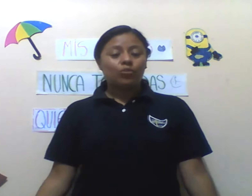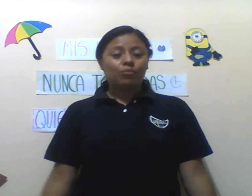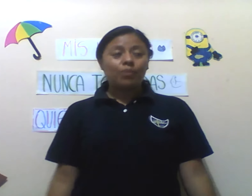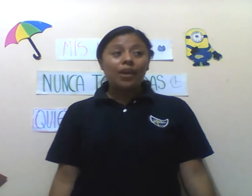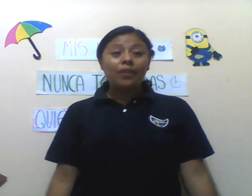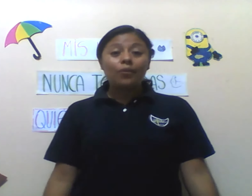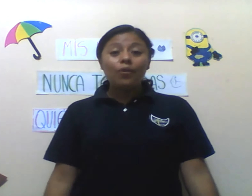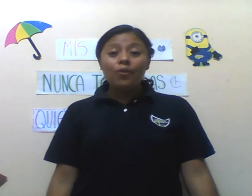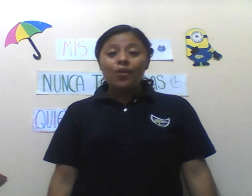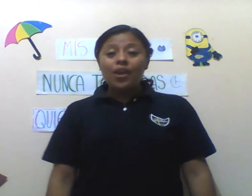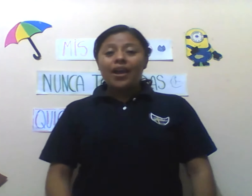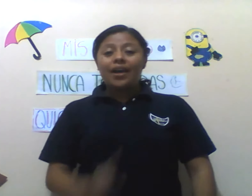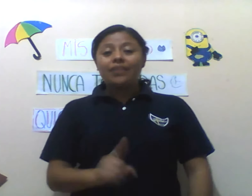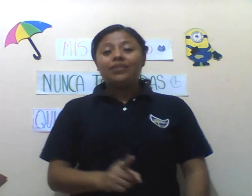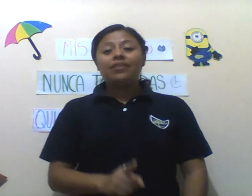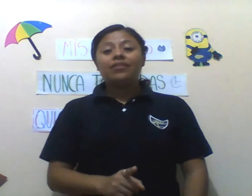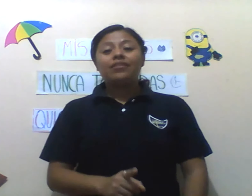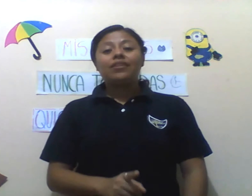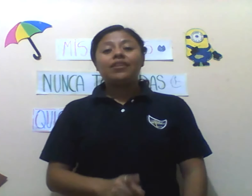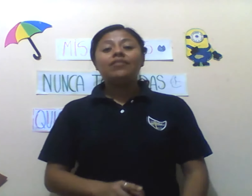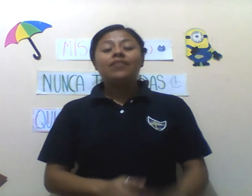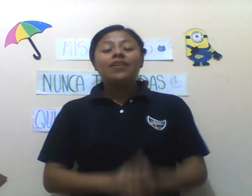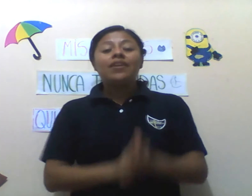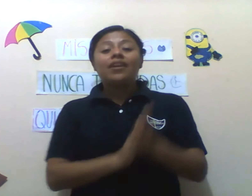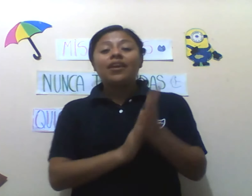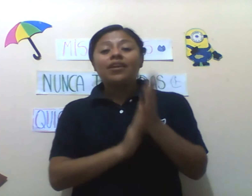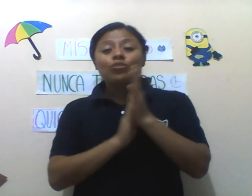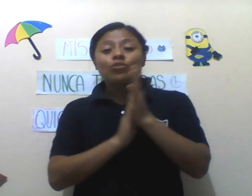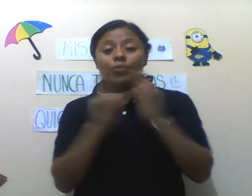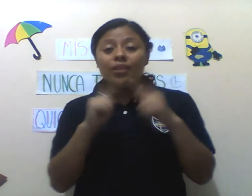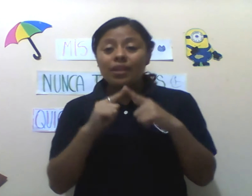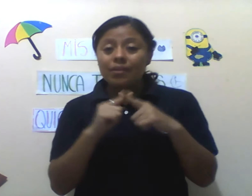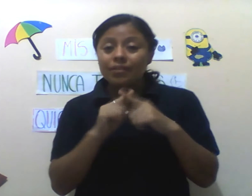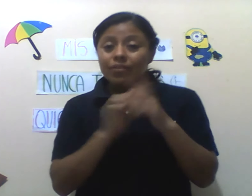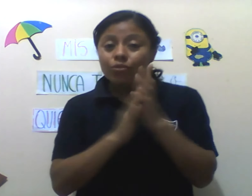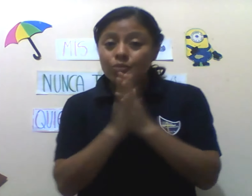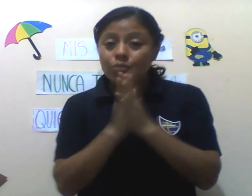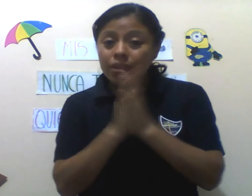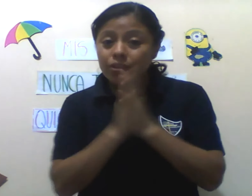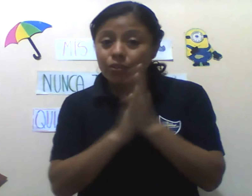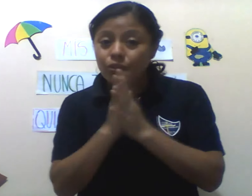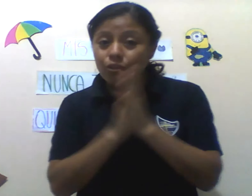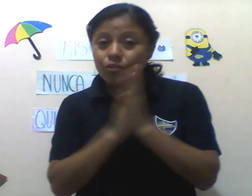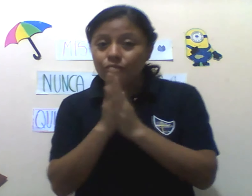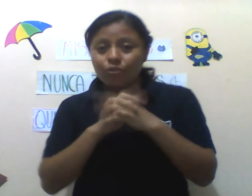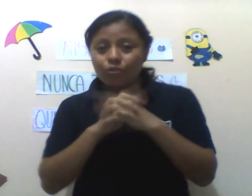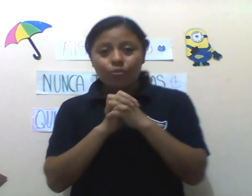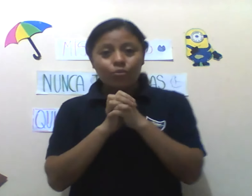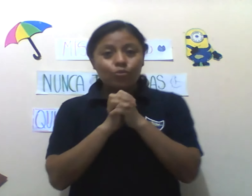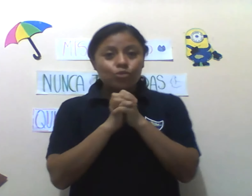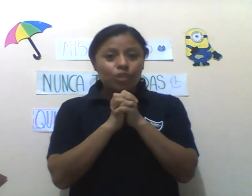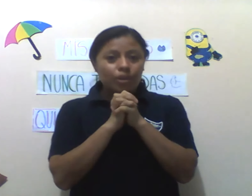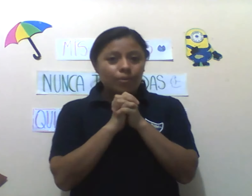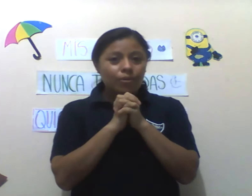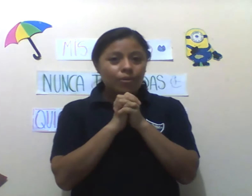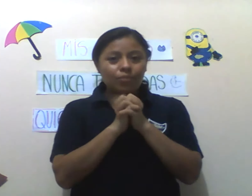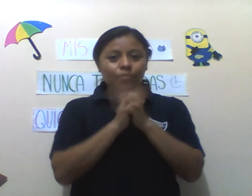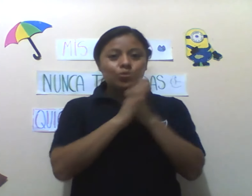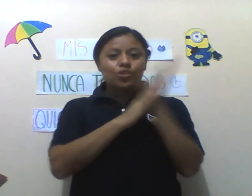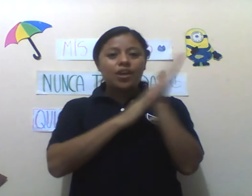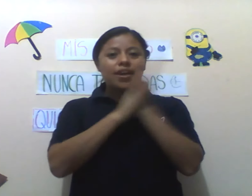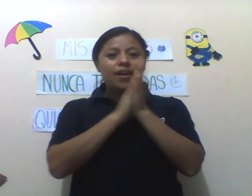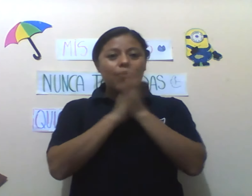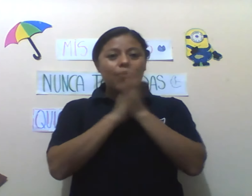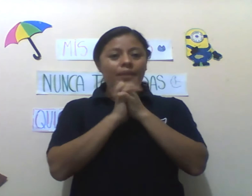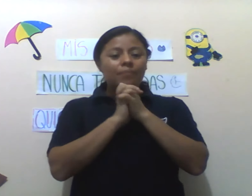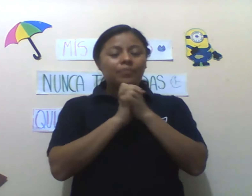este curso, pero antes decirles que no se olviden lavarse sus manitos, mucho jabón y